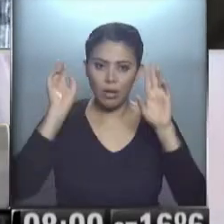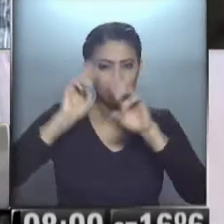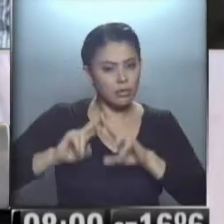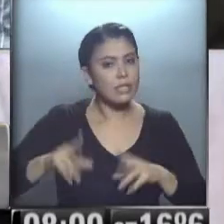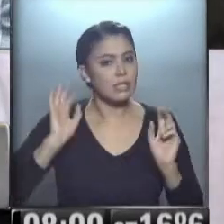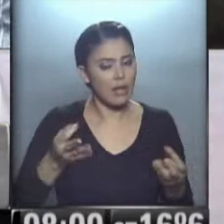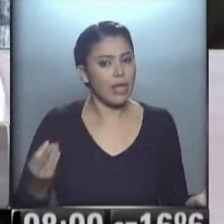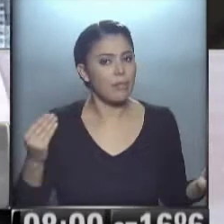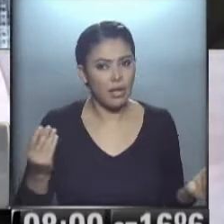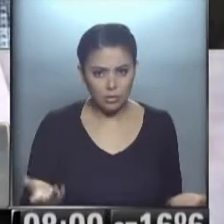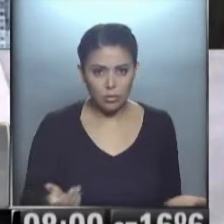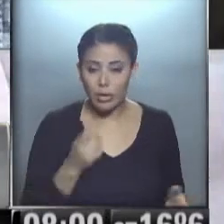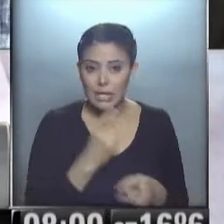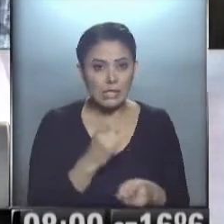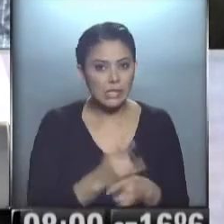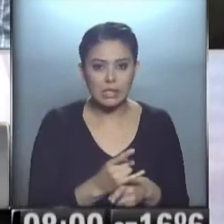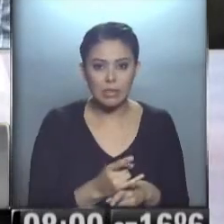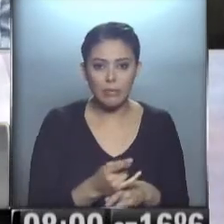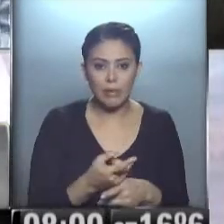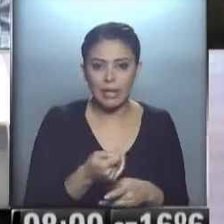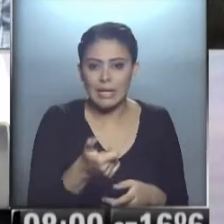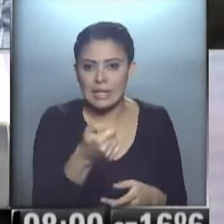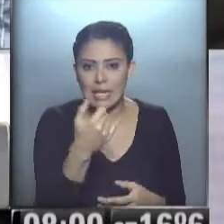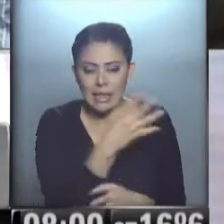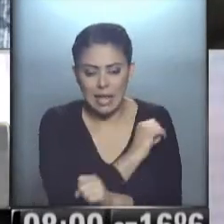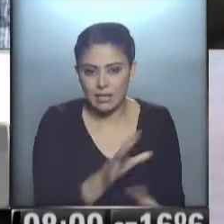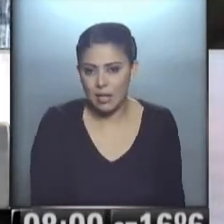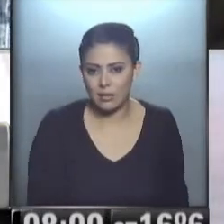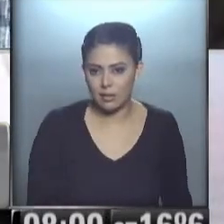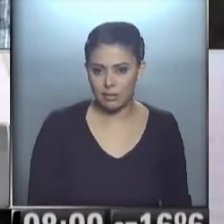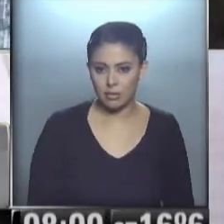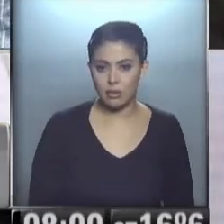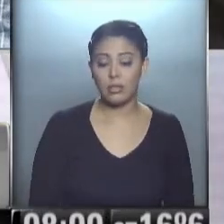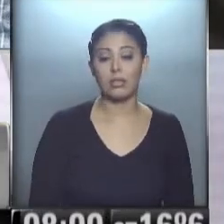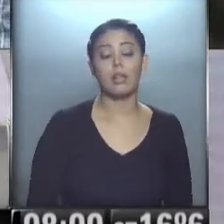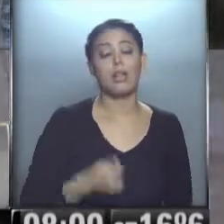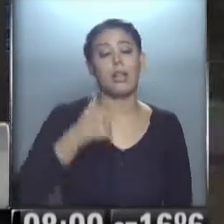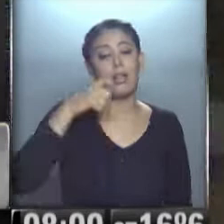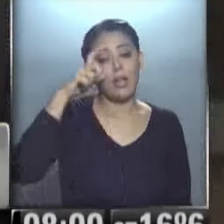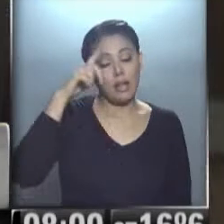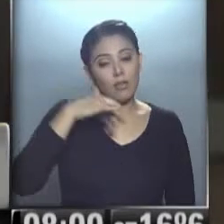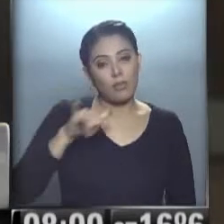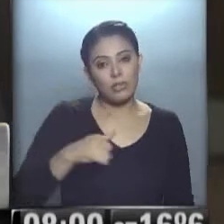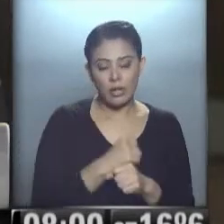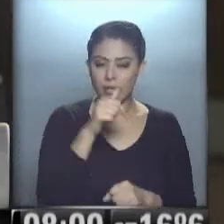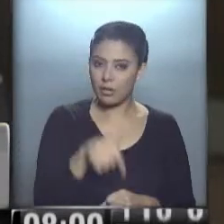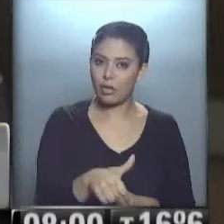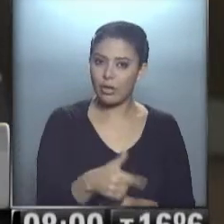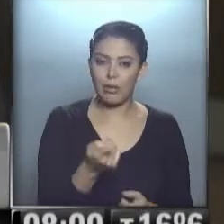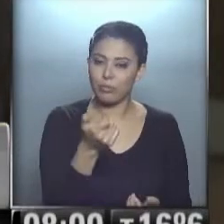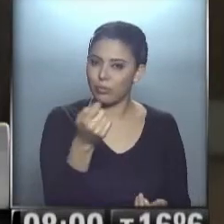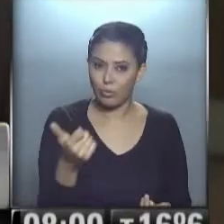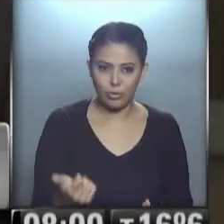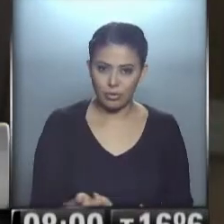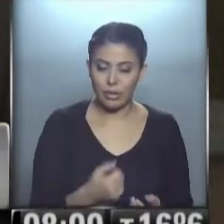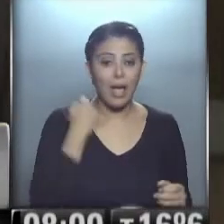que lo que ocurrió porque si pues está el límite de una tragedia alejandro bueno la información hasta el momento es escueta lo que ha